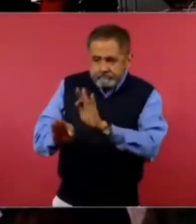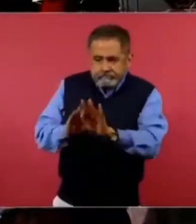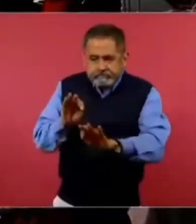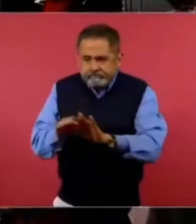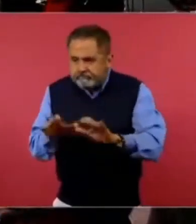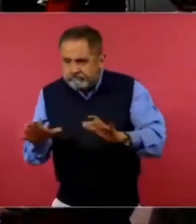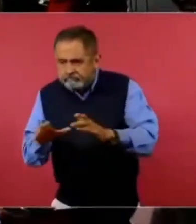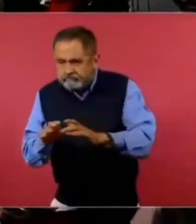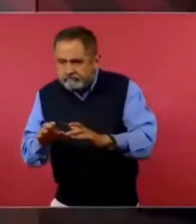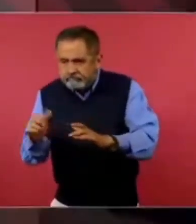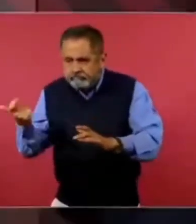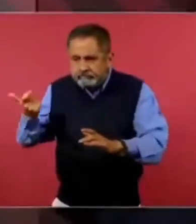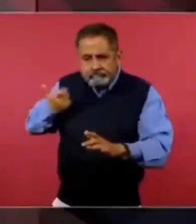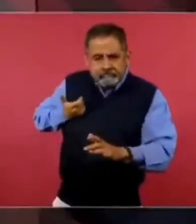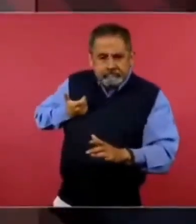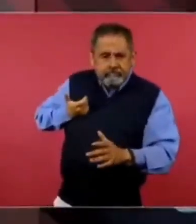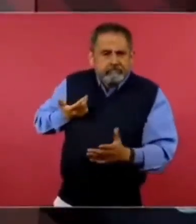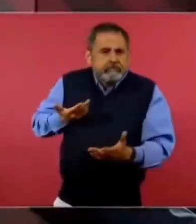pagan,